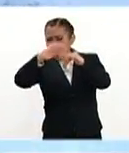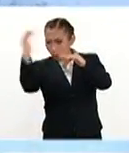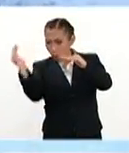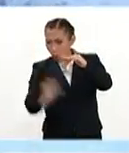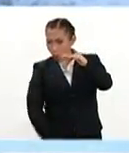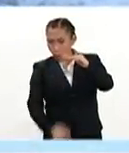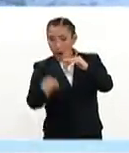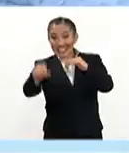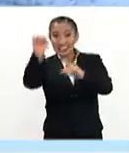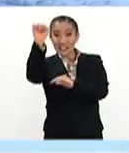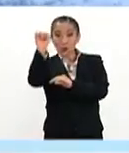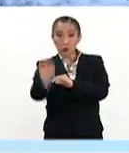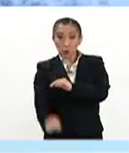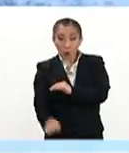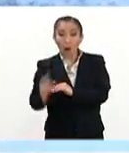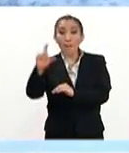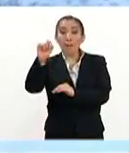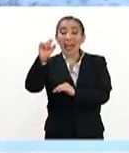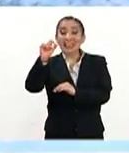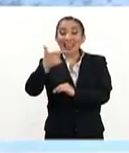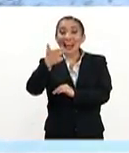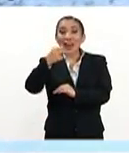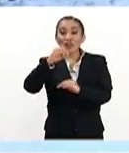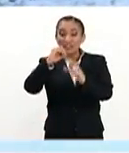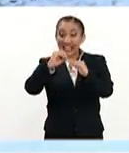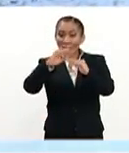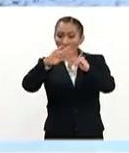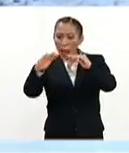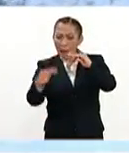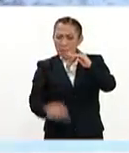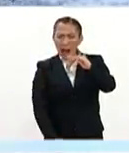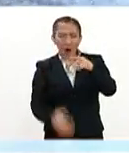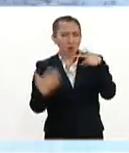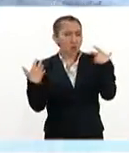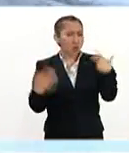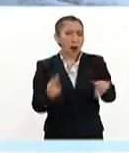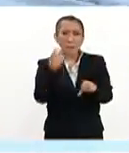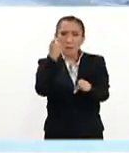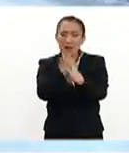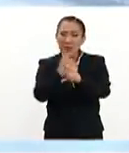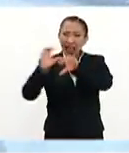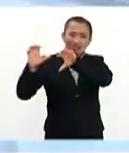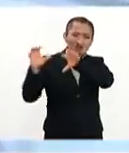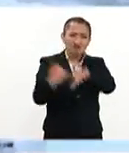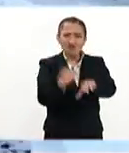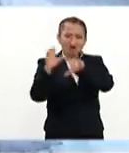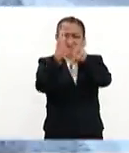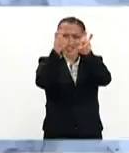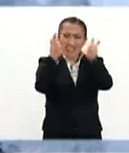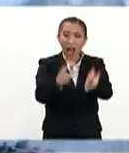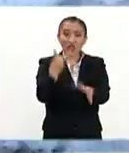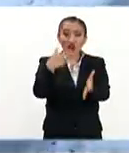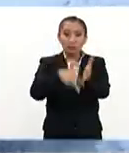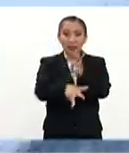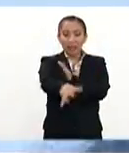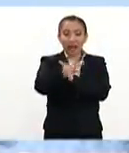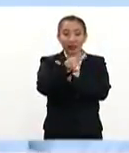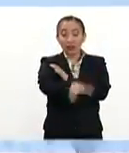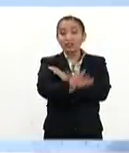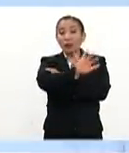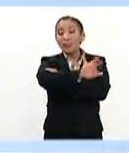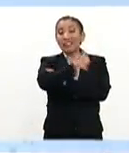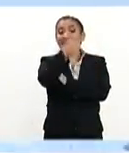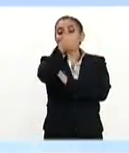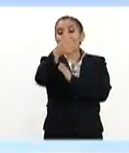cero y en el sur de 20 grados bajo cero en promedio. La primera tormenta de nieve del 2018 dejó